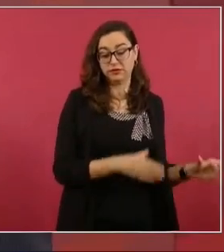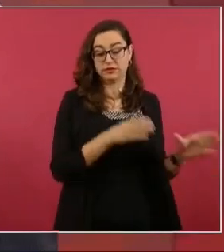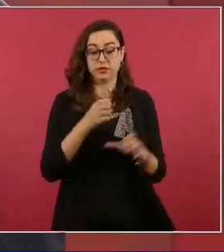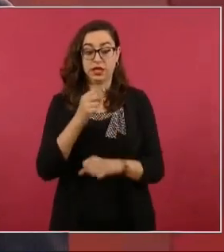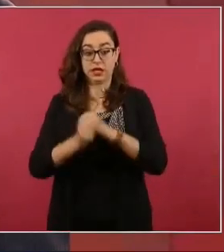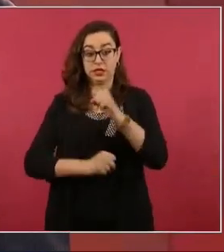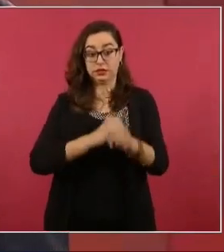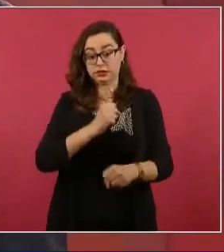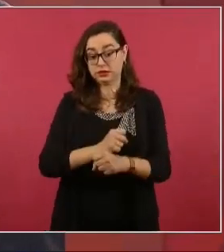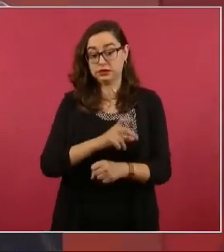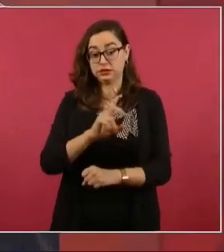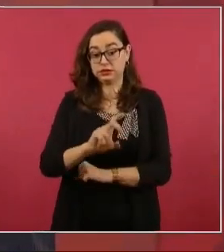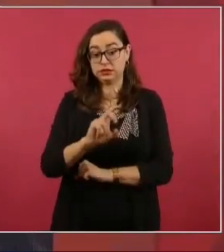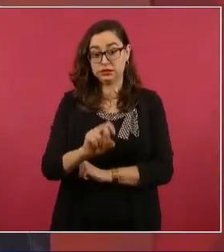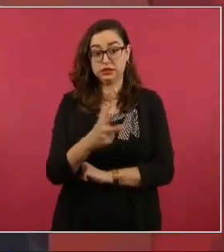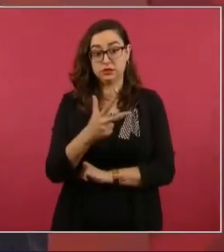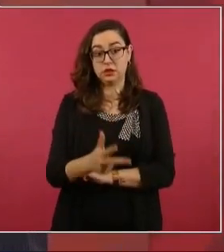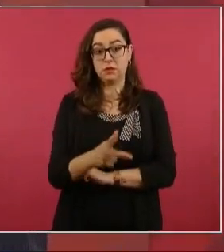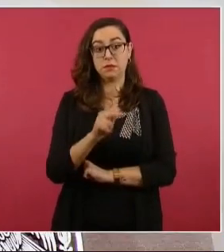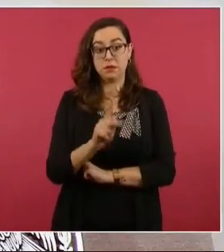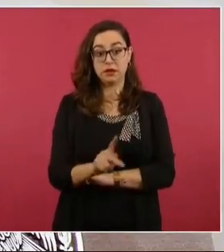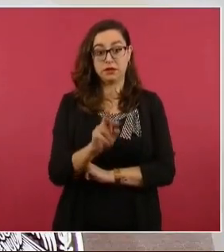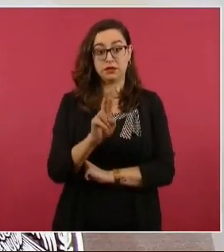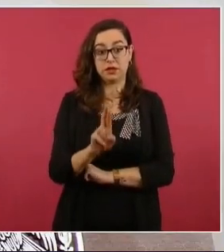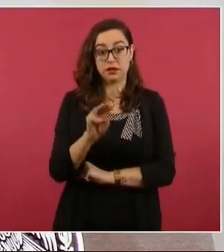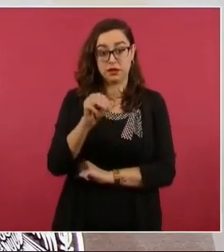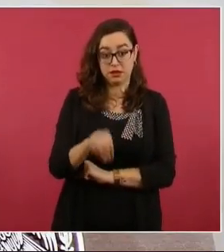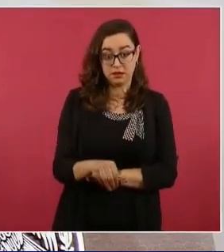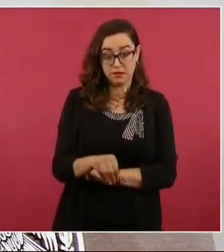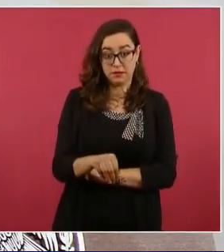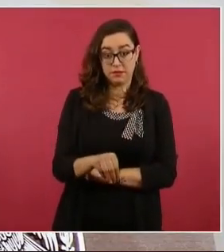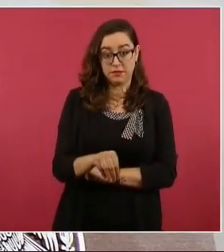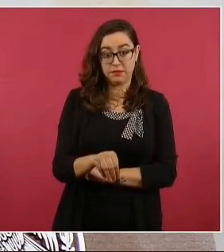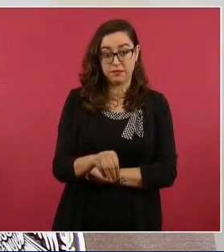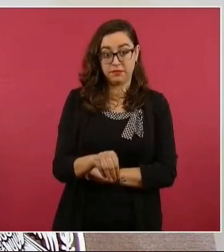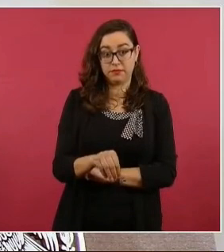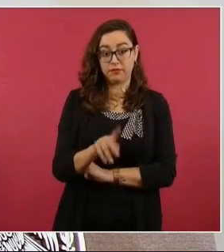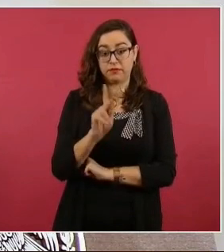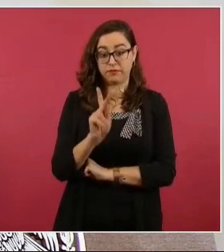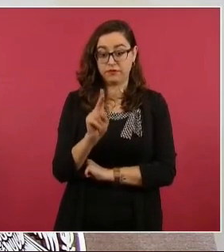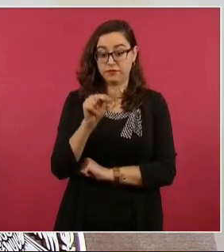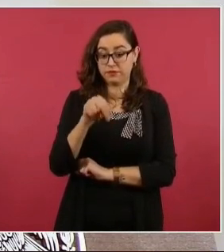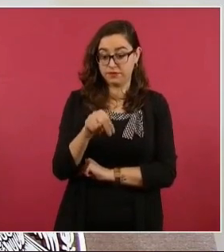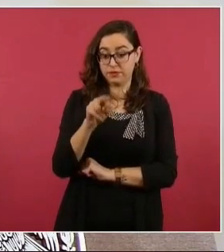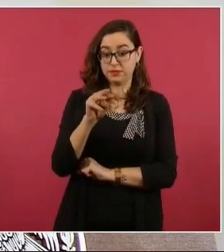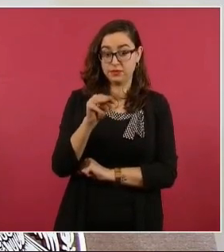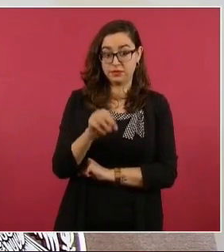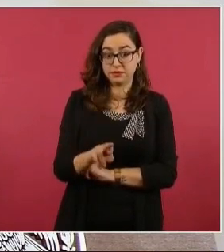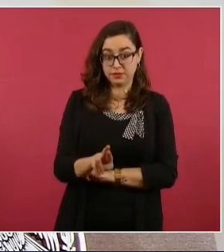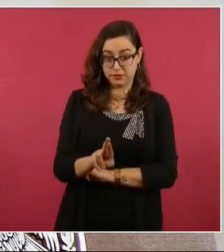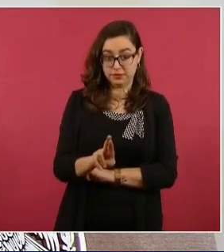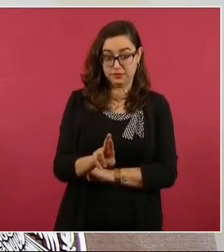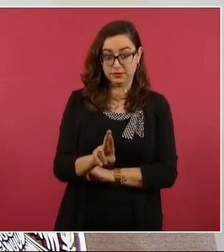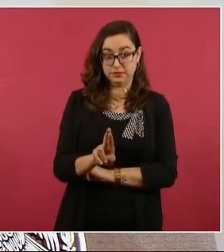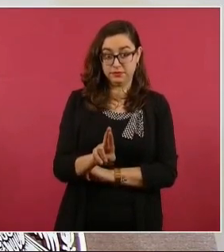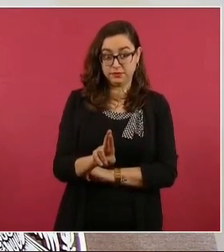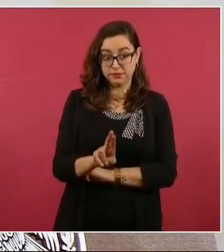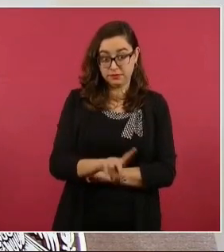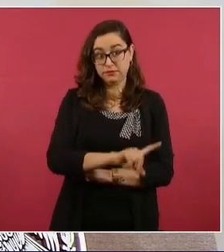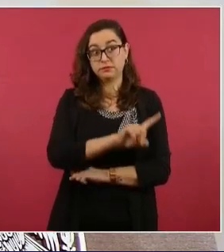Revolución Mexicana, PRM, primero PNR,